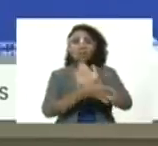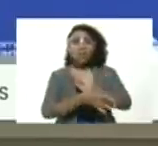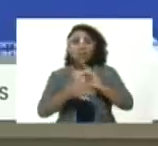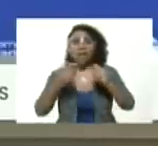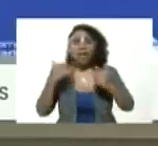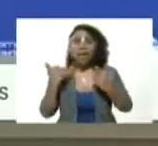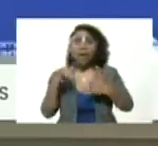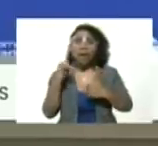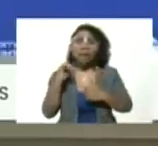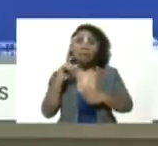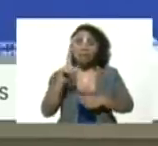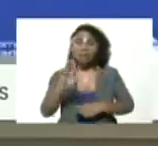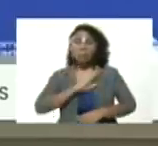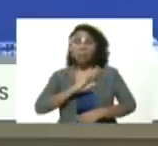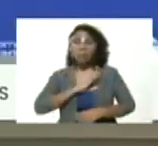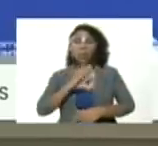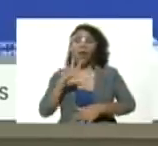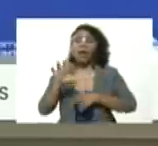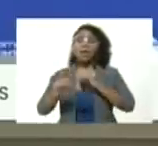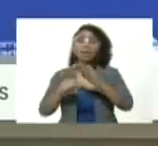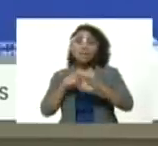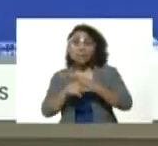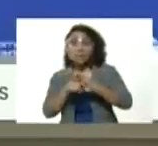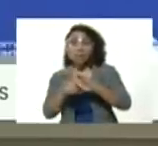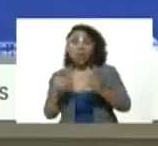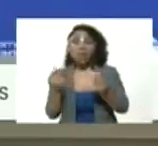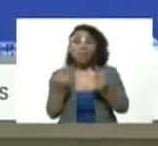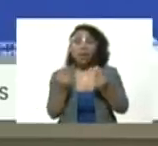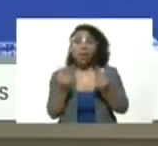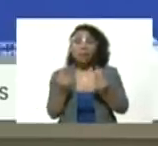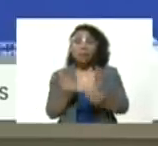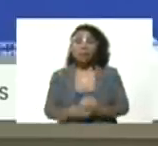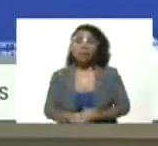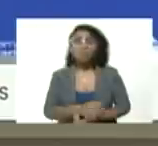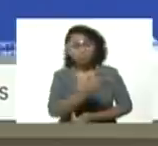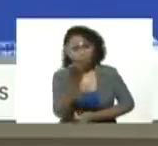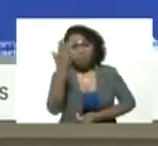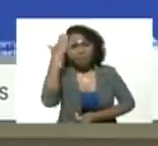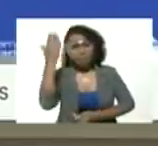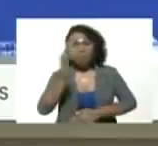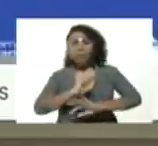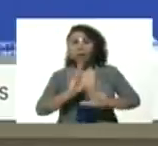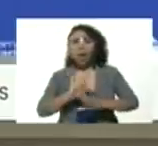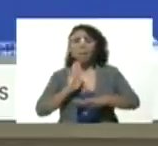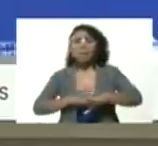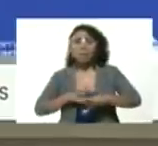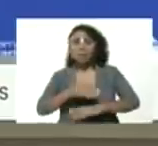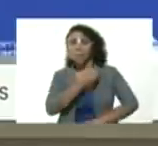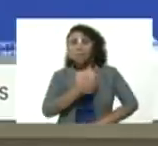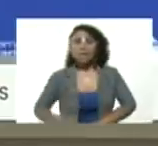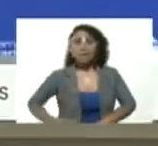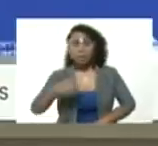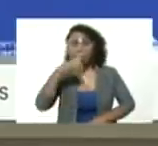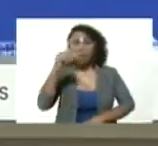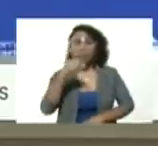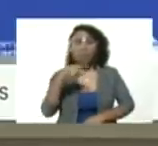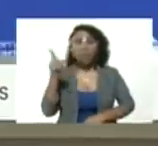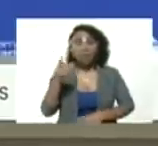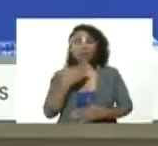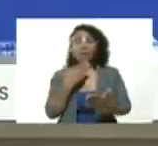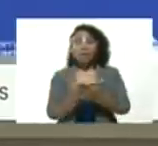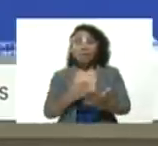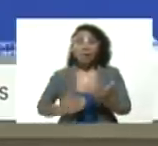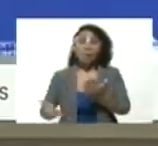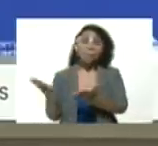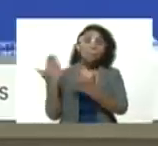que tenemos si hubiésemos tenido acceso a estos recursos? Bueno, ustedes bien saben todo lo que ha tenido que hacer el presidente Nicolás Maduro gracias al